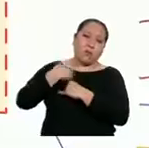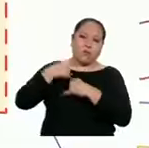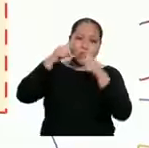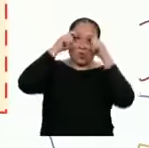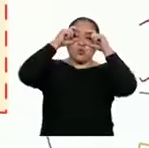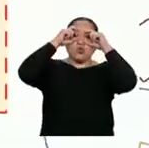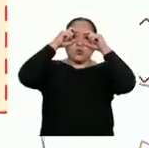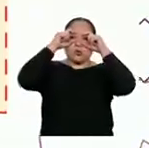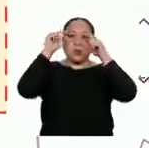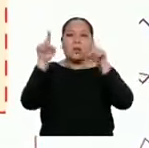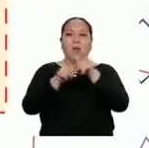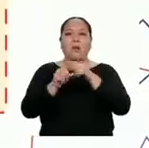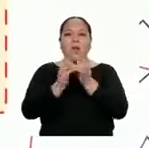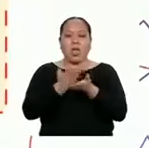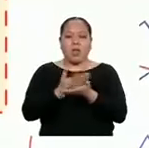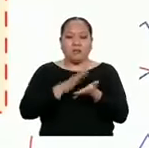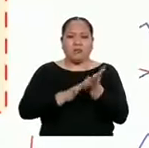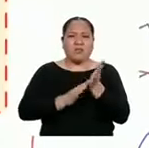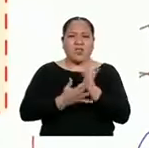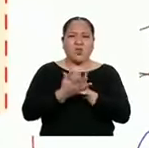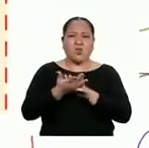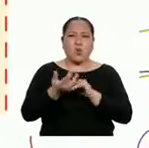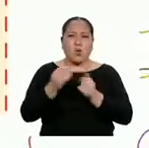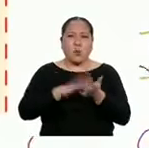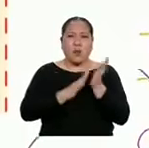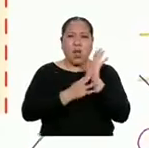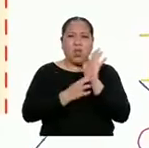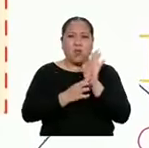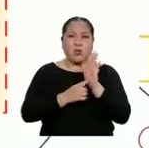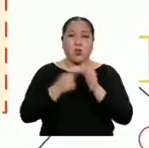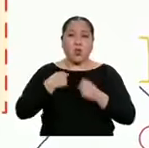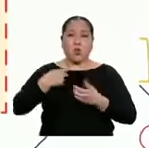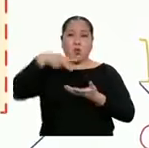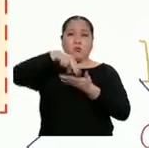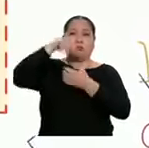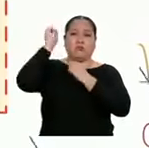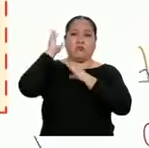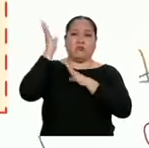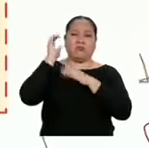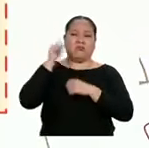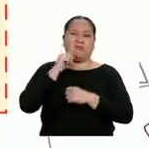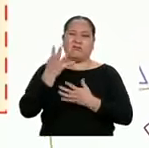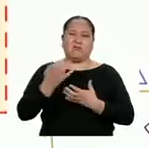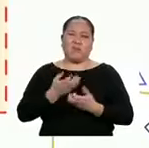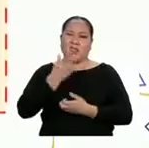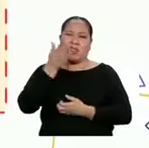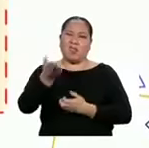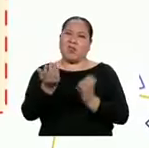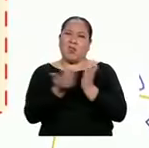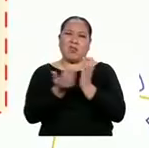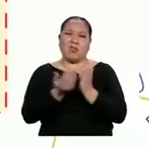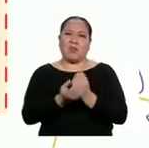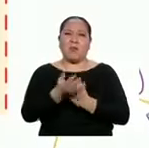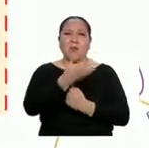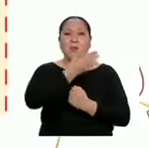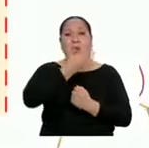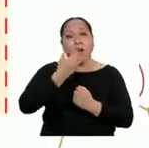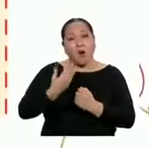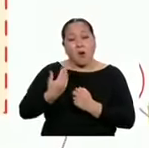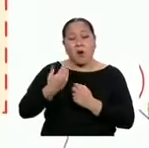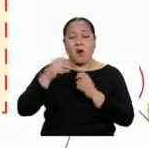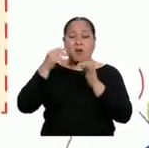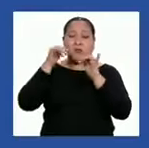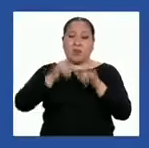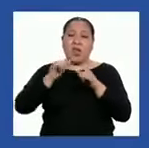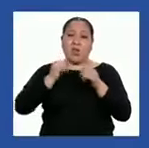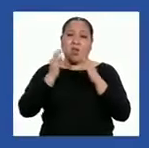a la clase. Eso hace que no me sienta motivada a aprender o a ir al colegio. Creo que prefiero quedarme en casa hasta terminar todos los